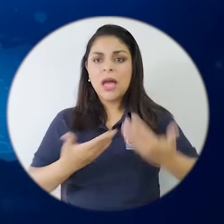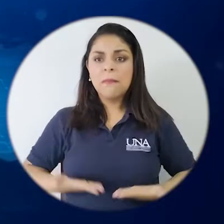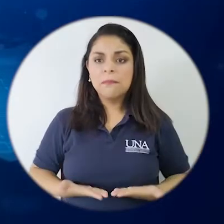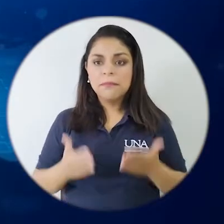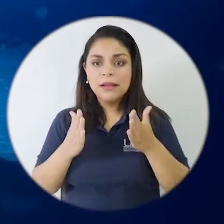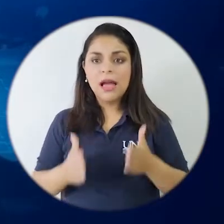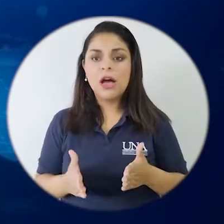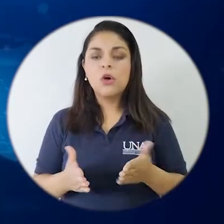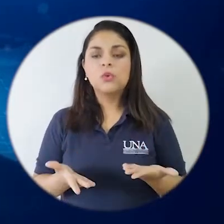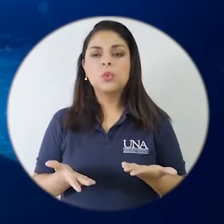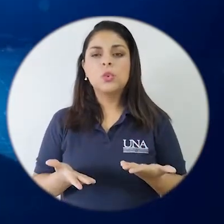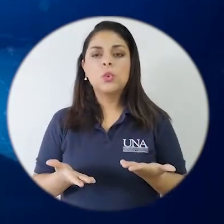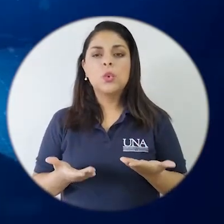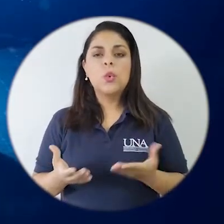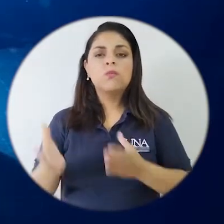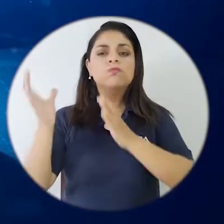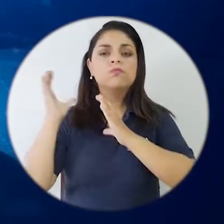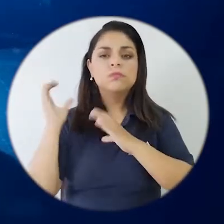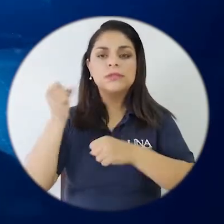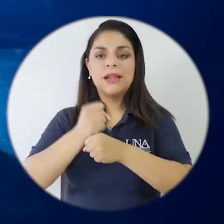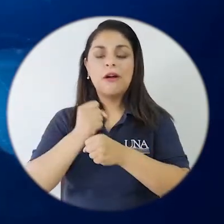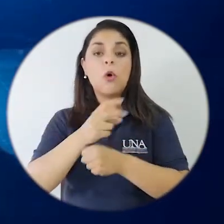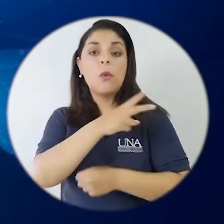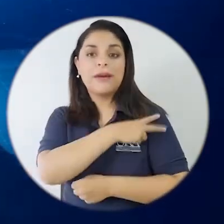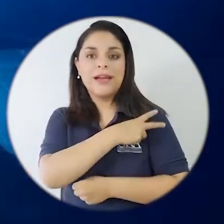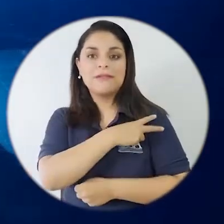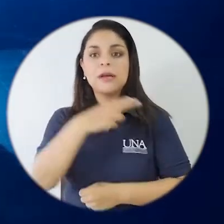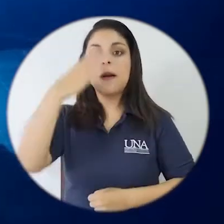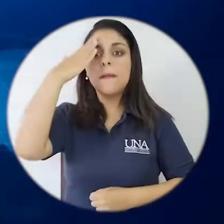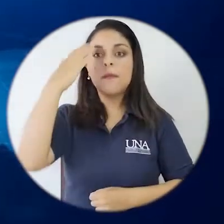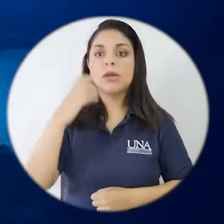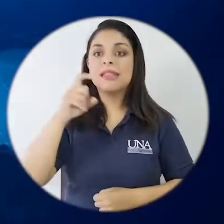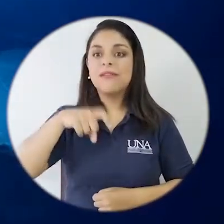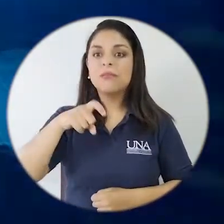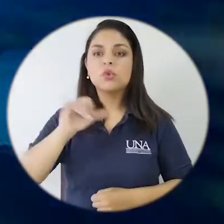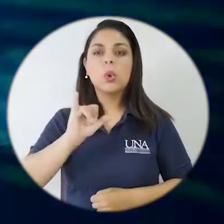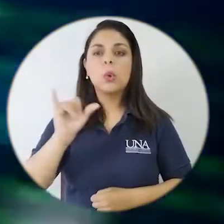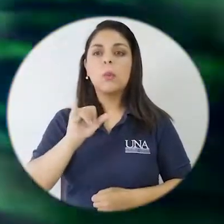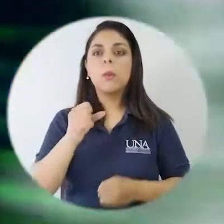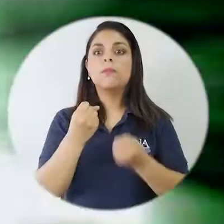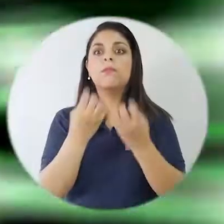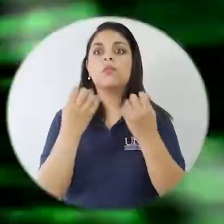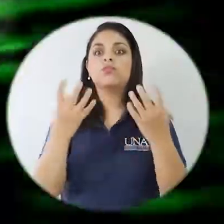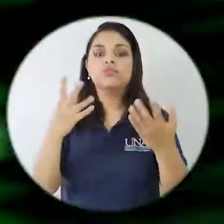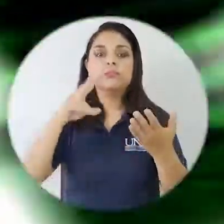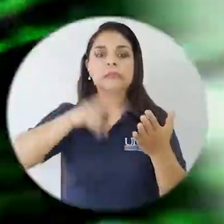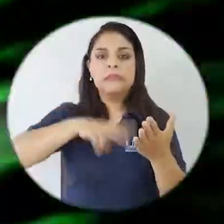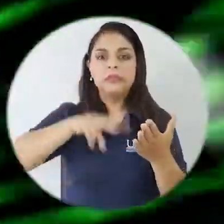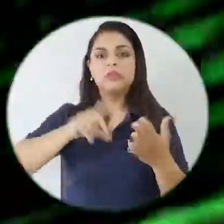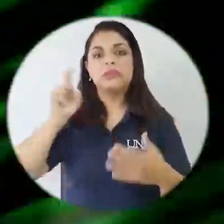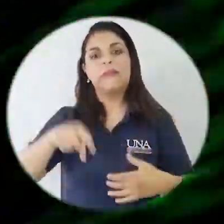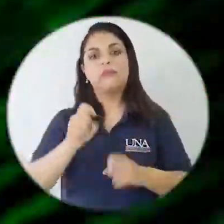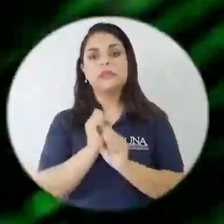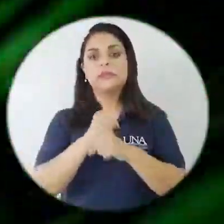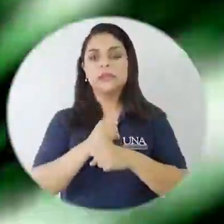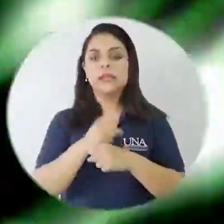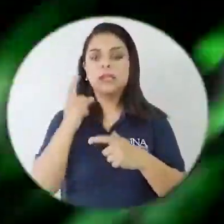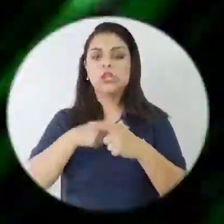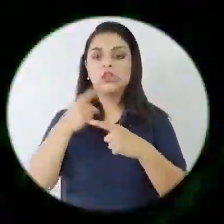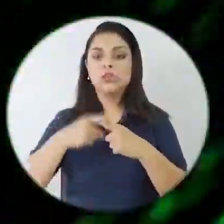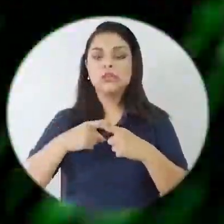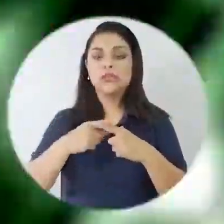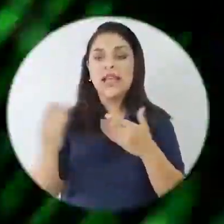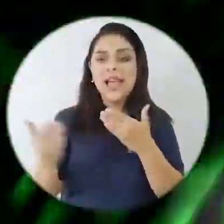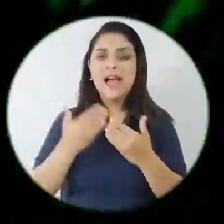subalternos, se nos está recargando el trabajo como jefes, pues tenemos que estar multiplicando la cantidad de lecturas que debemos